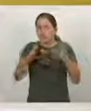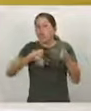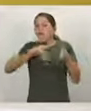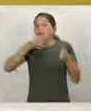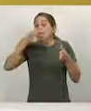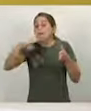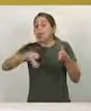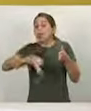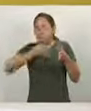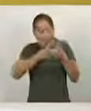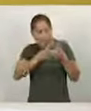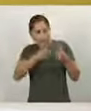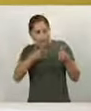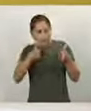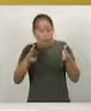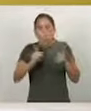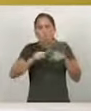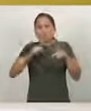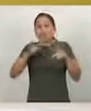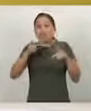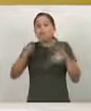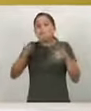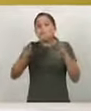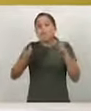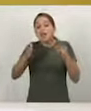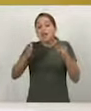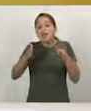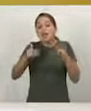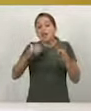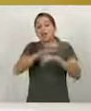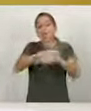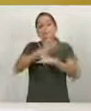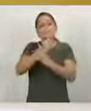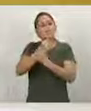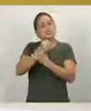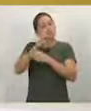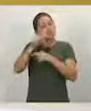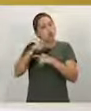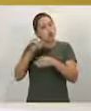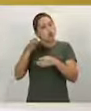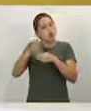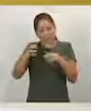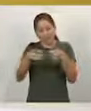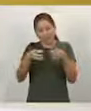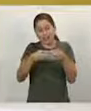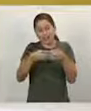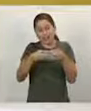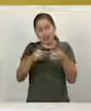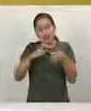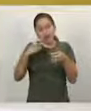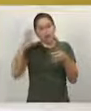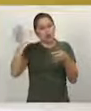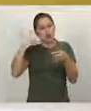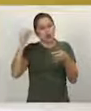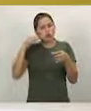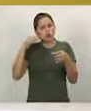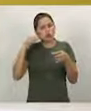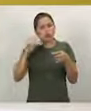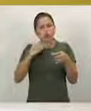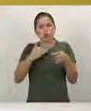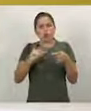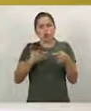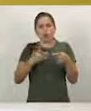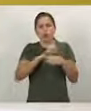ejemplificar por qué el periodo de prisión de los asaltantes es conocido como una